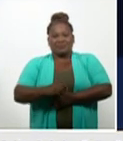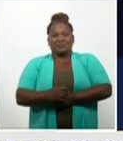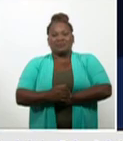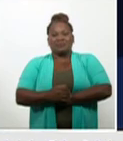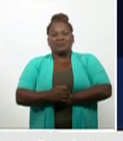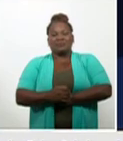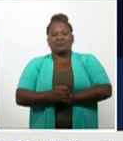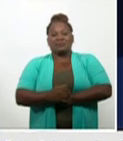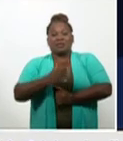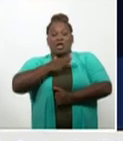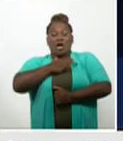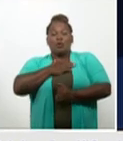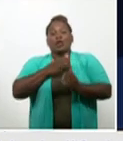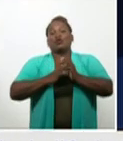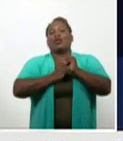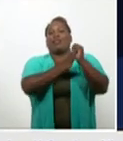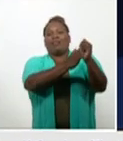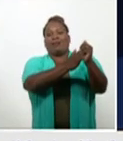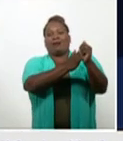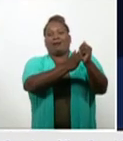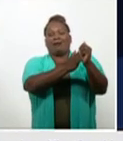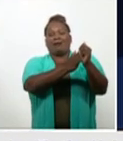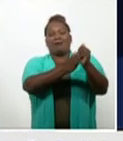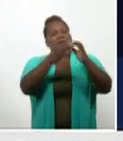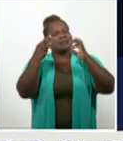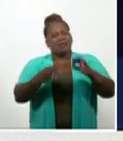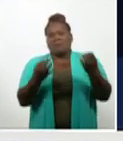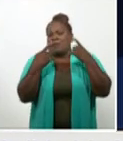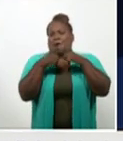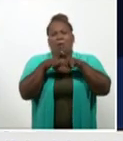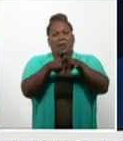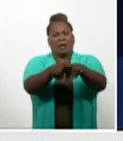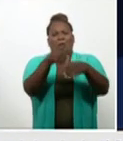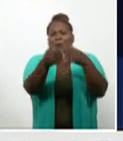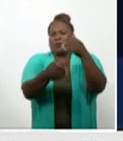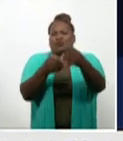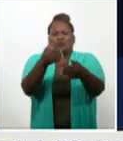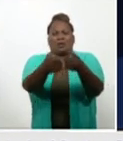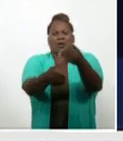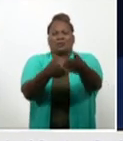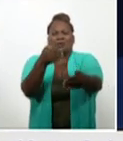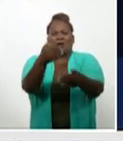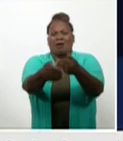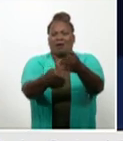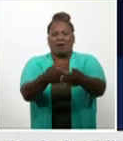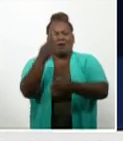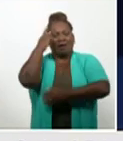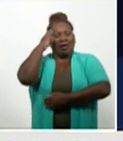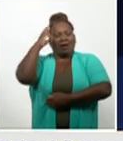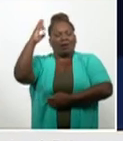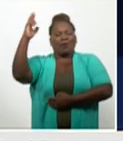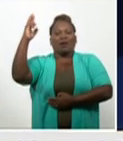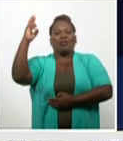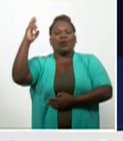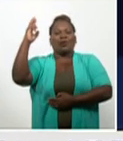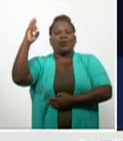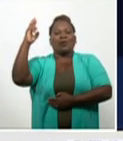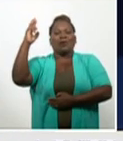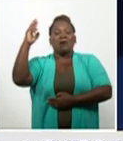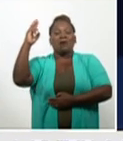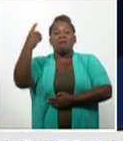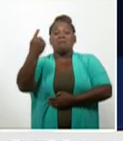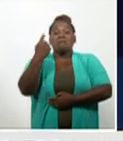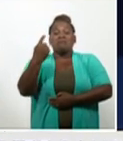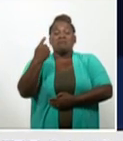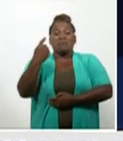es nuestro líder, nos ha acompañado en todos estos procesos. Recuerdo cuando los primeros análisis